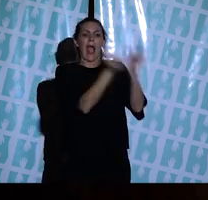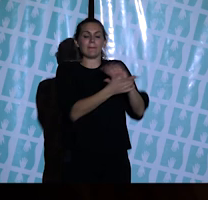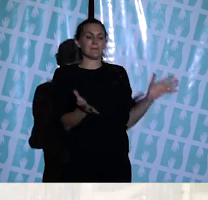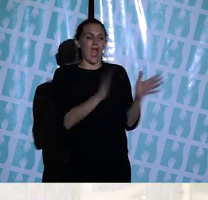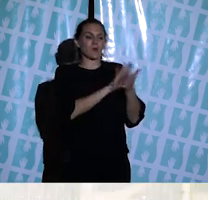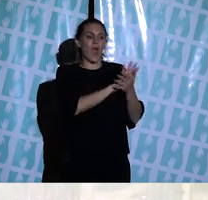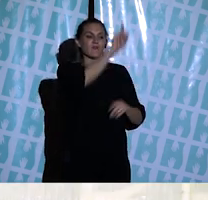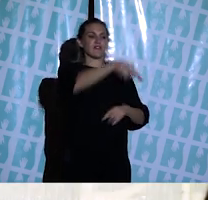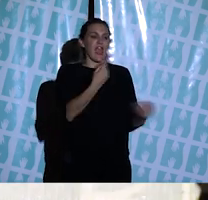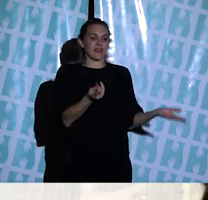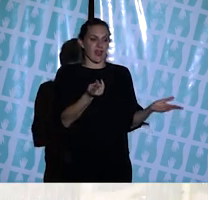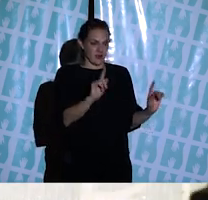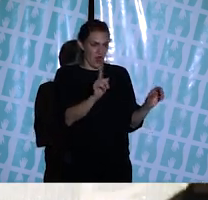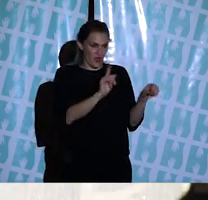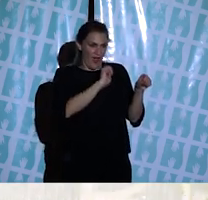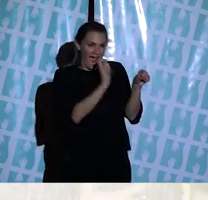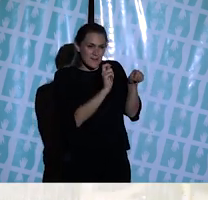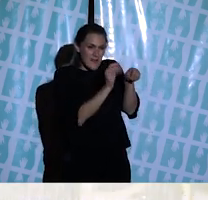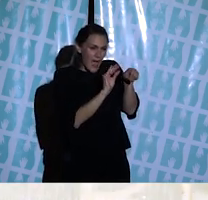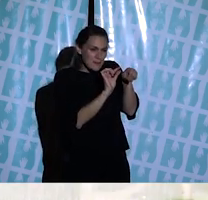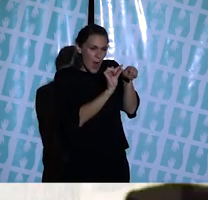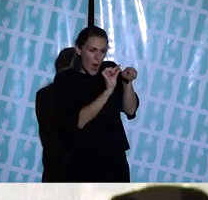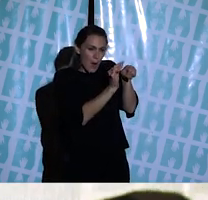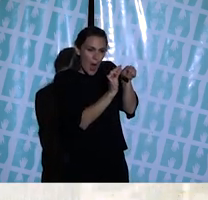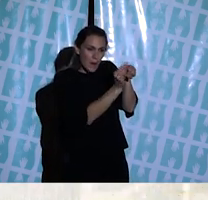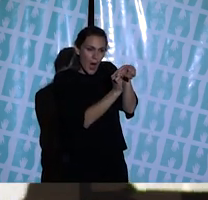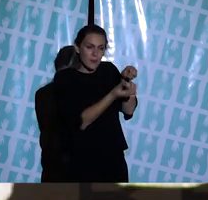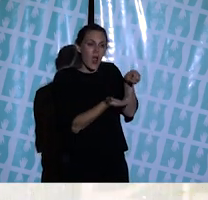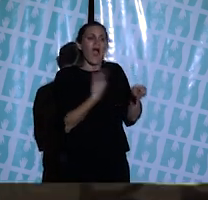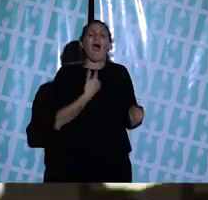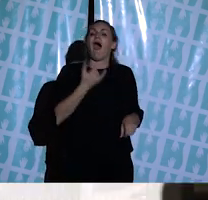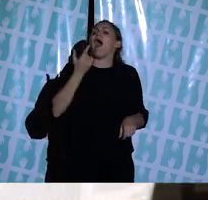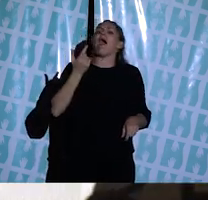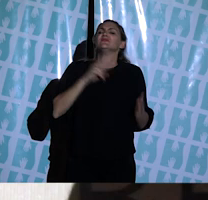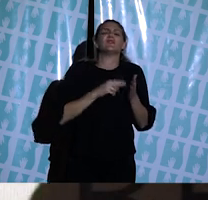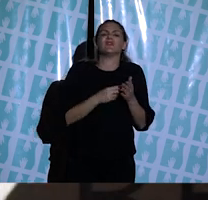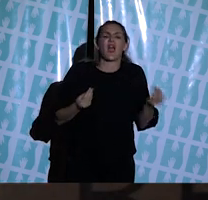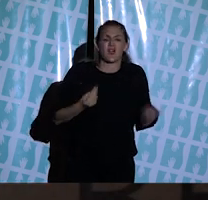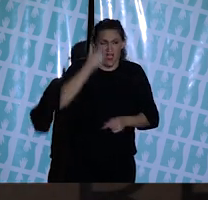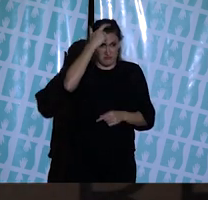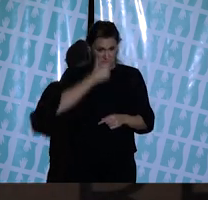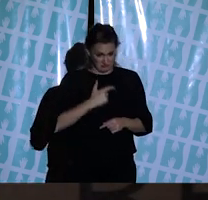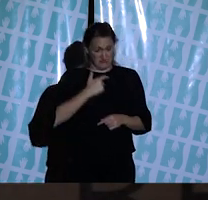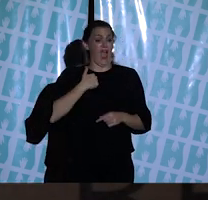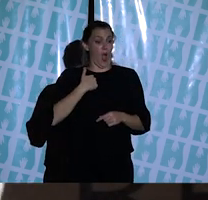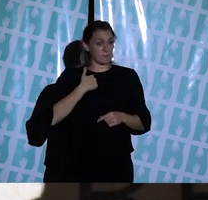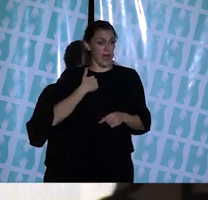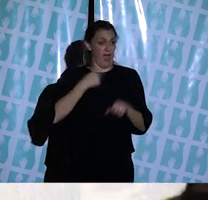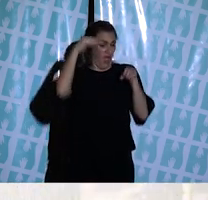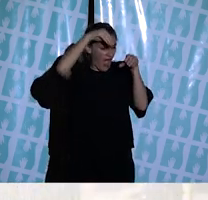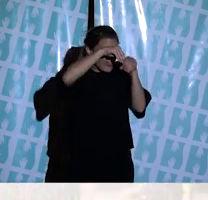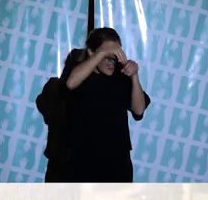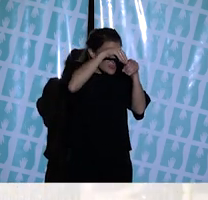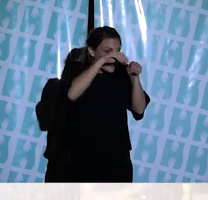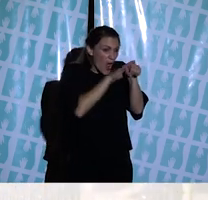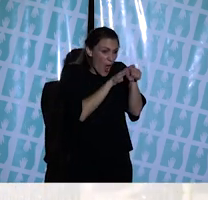ve en capas. ¿Eso qué significa? Que nosotros tenemos algo de ellos abajo. Y eso que tenemos abajo